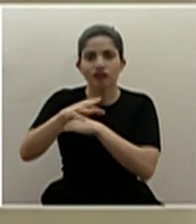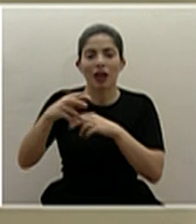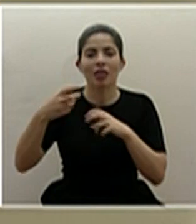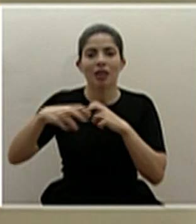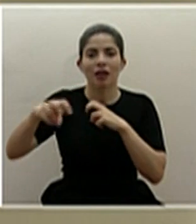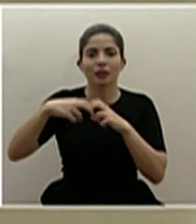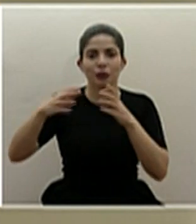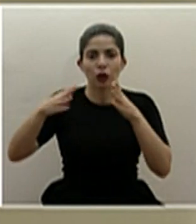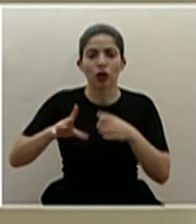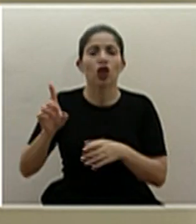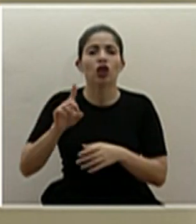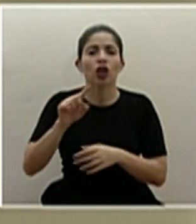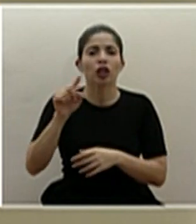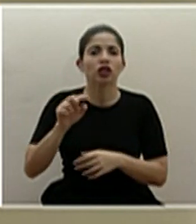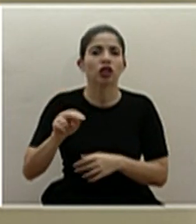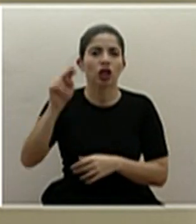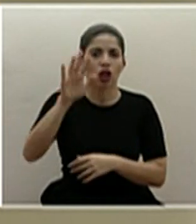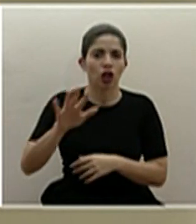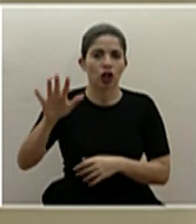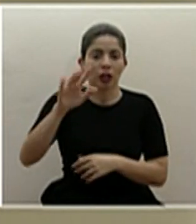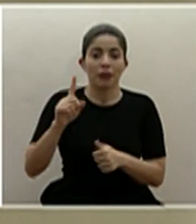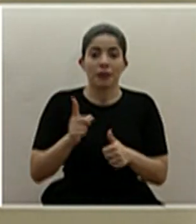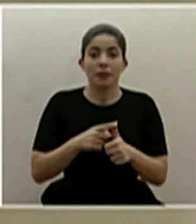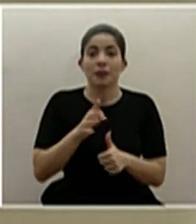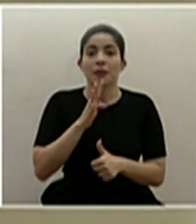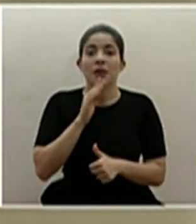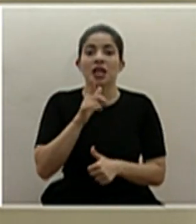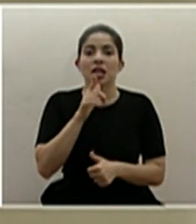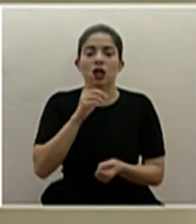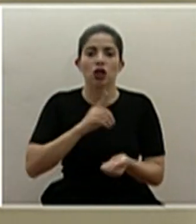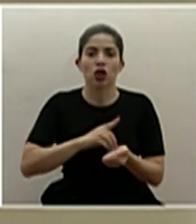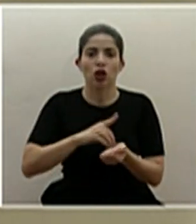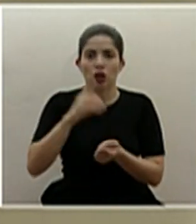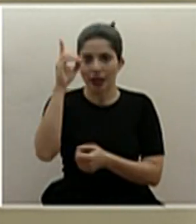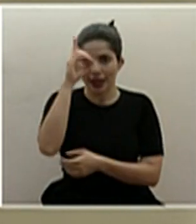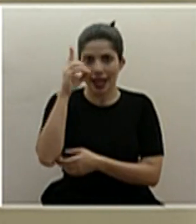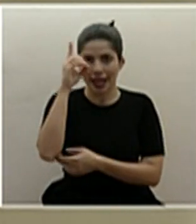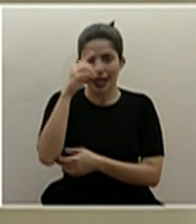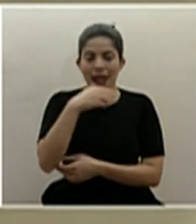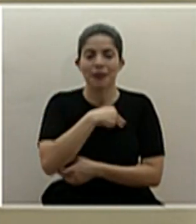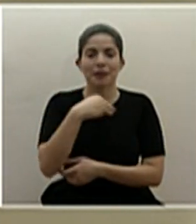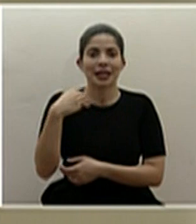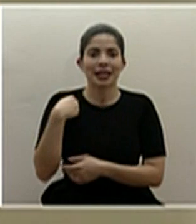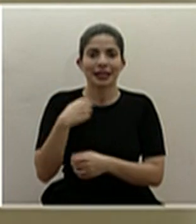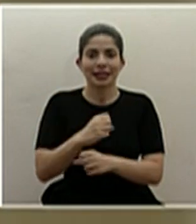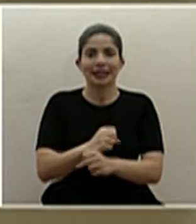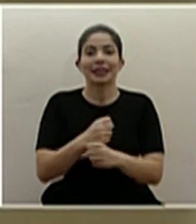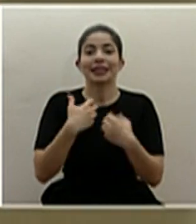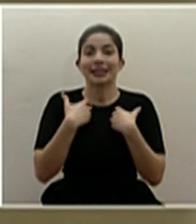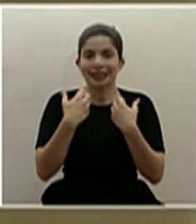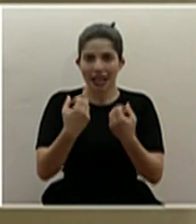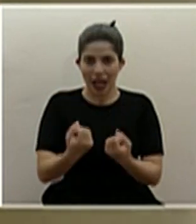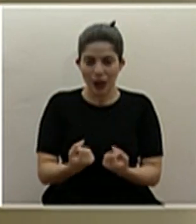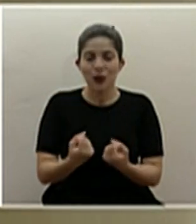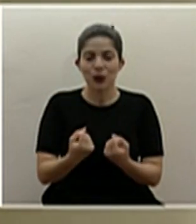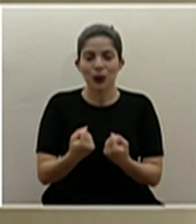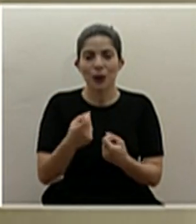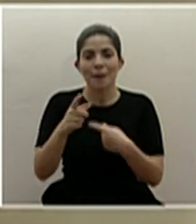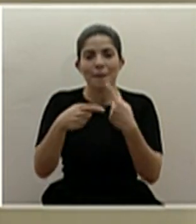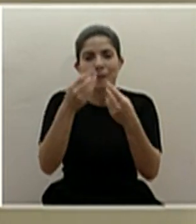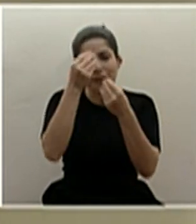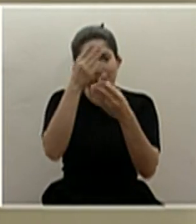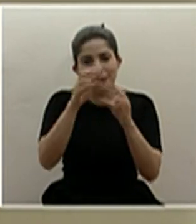norte. A continuación, cedemos el uso de la palabra al doctor Daniel Salas, ministro de Salud, quien brindará el